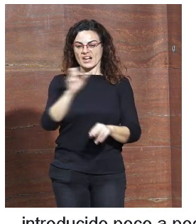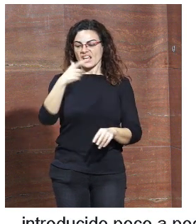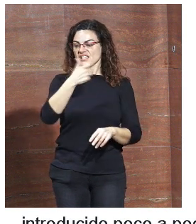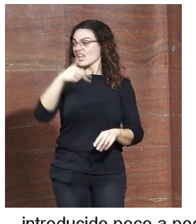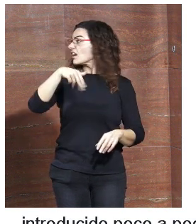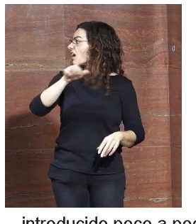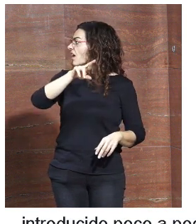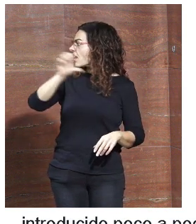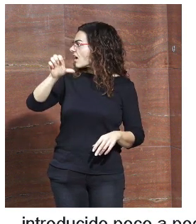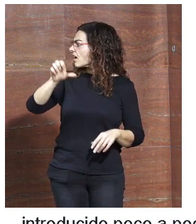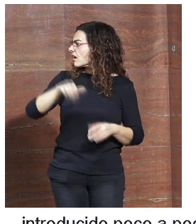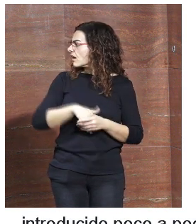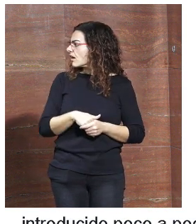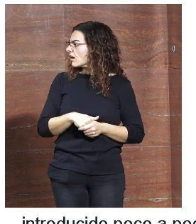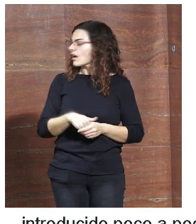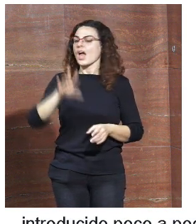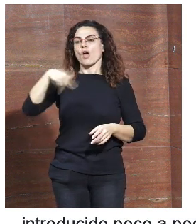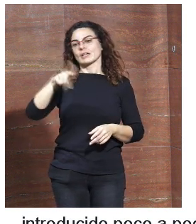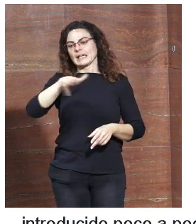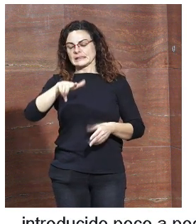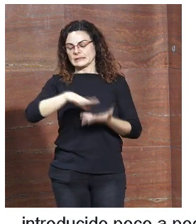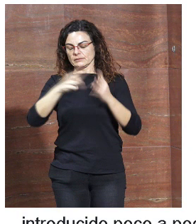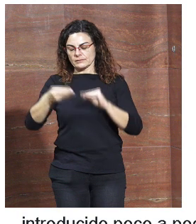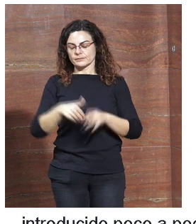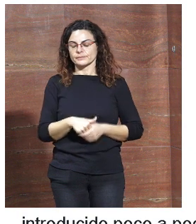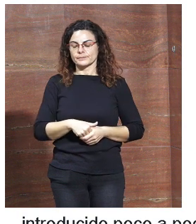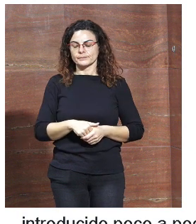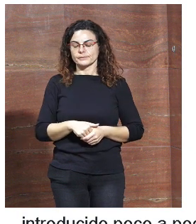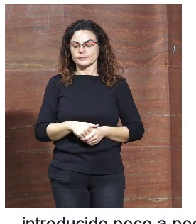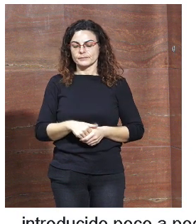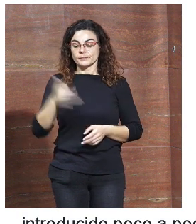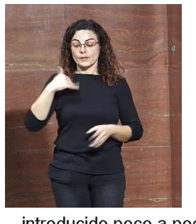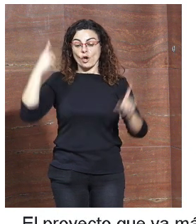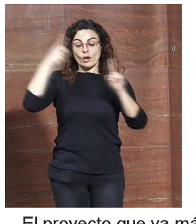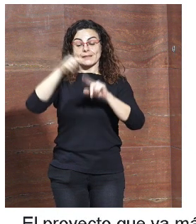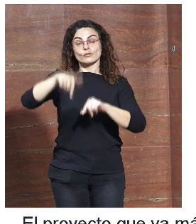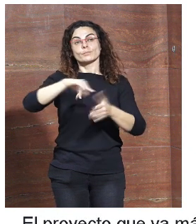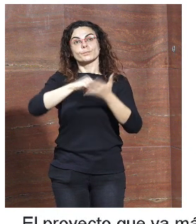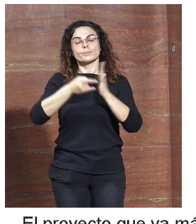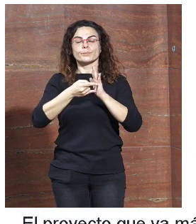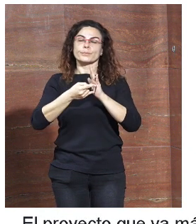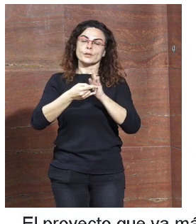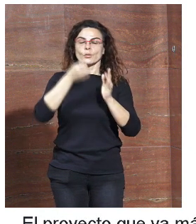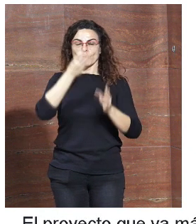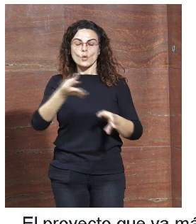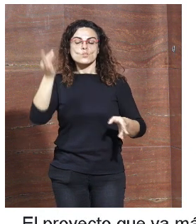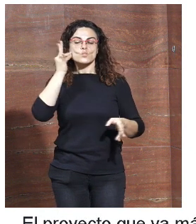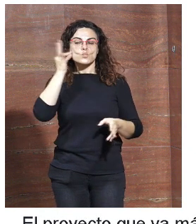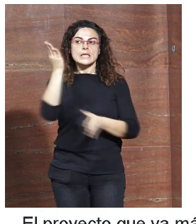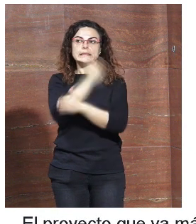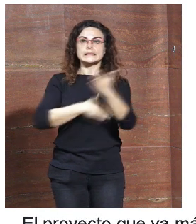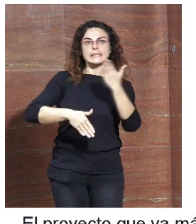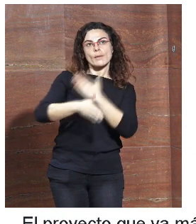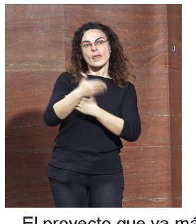ahora creo la haremos también en castellano. Que de hecho la misión de este proyecto sí que es, bueno, las mujeres con discapacidad